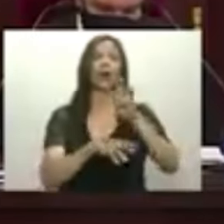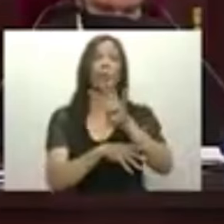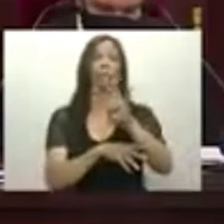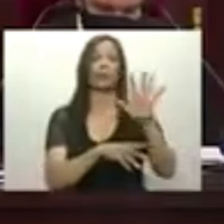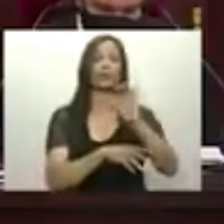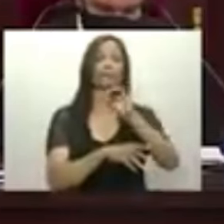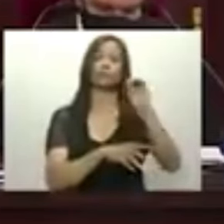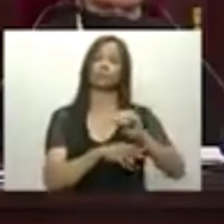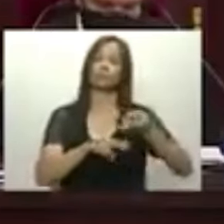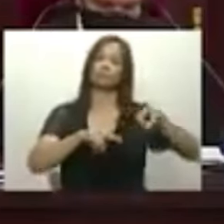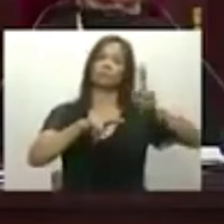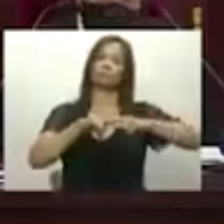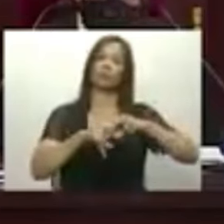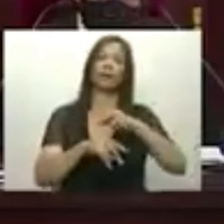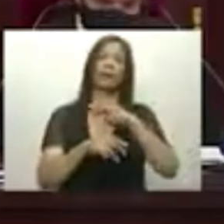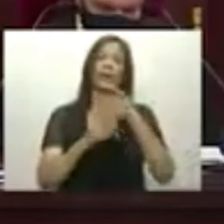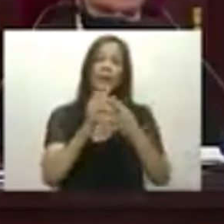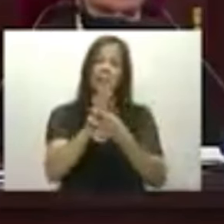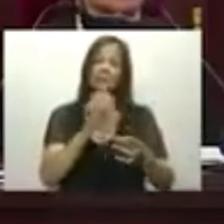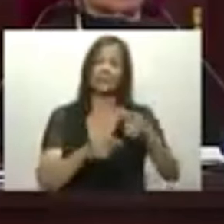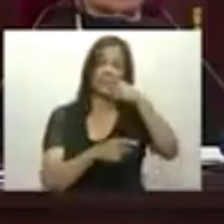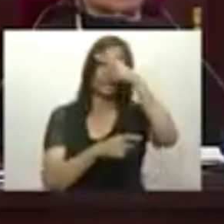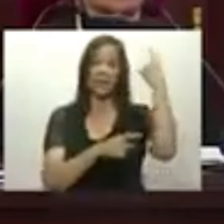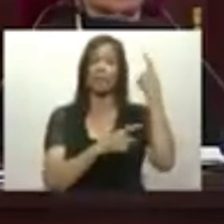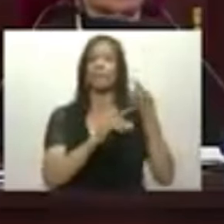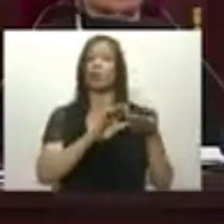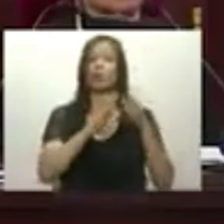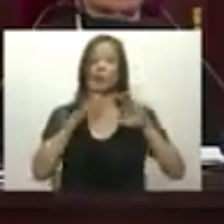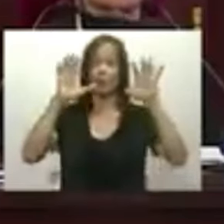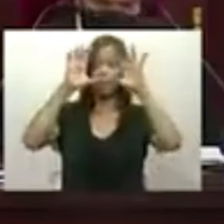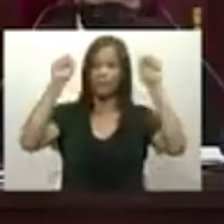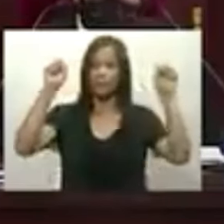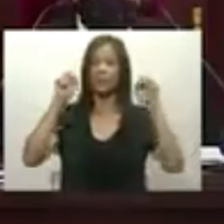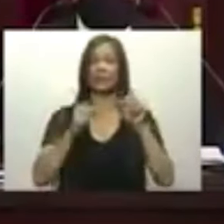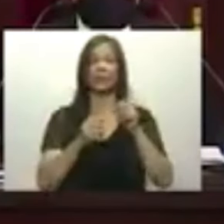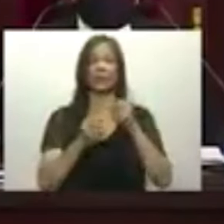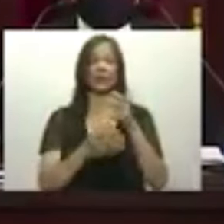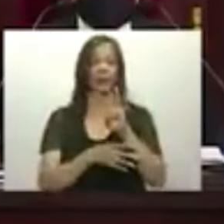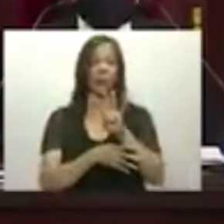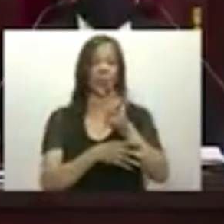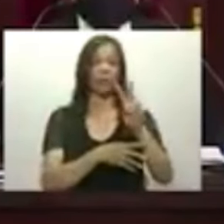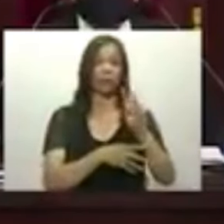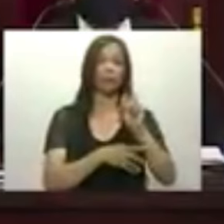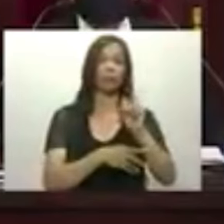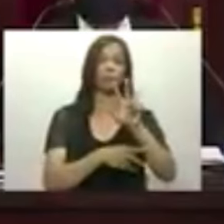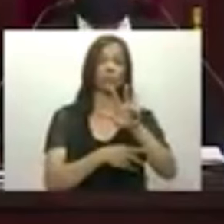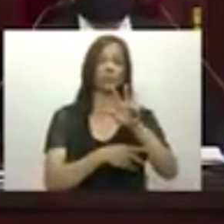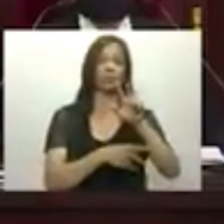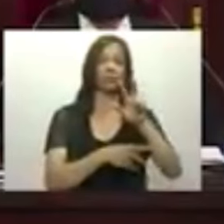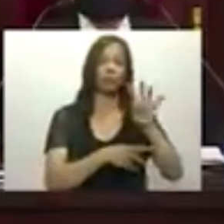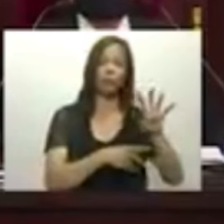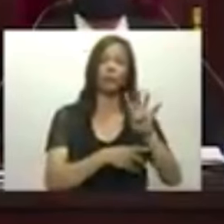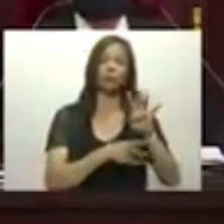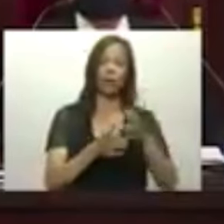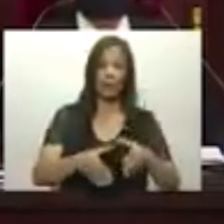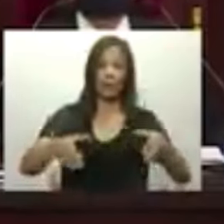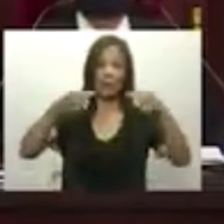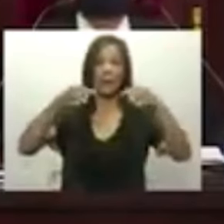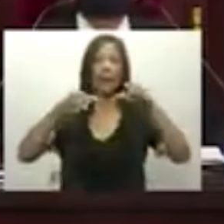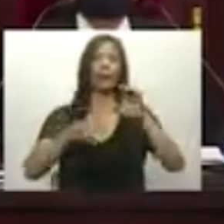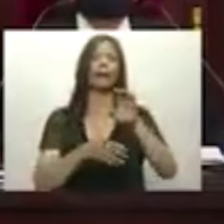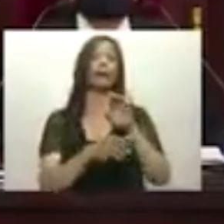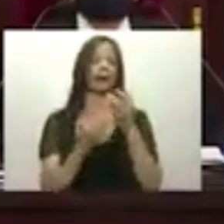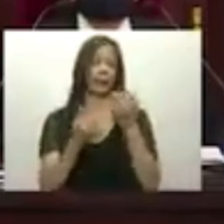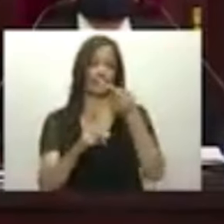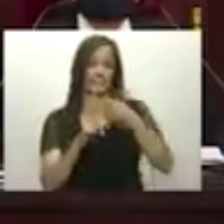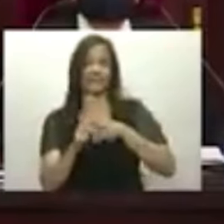45 por. pues para nuestra llegada al gobierno se cotizaba en 42.34 el barril Y en